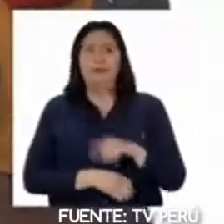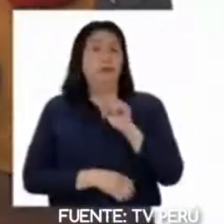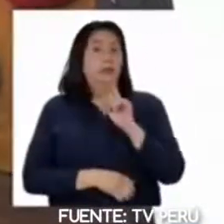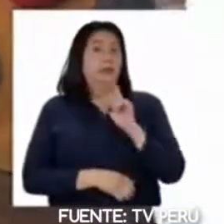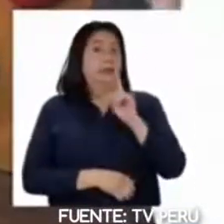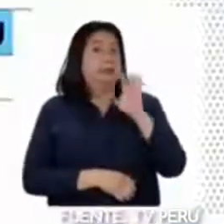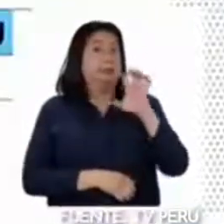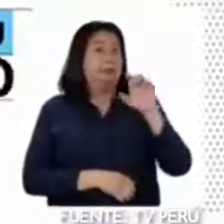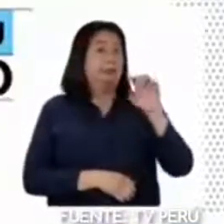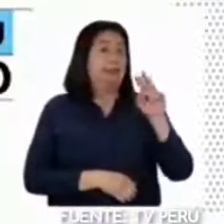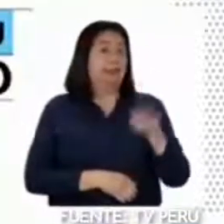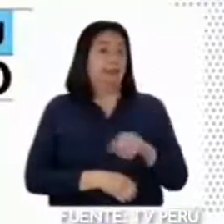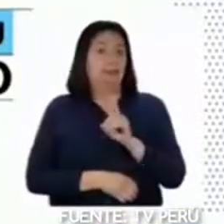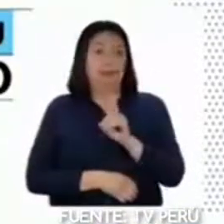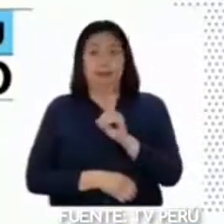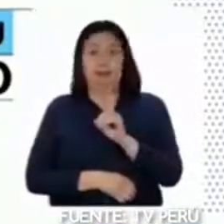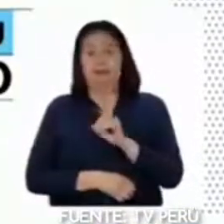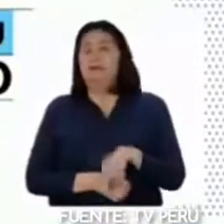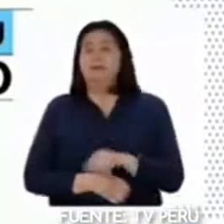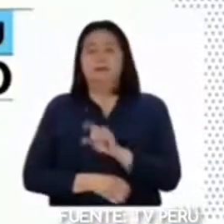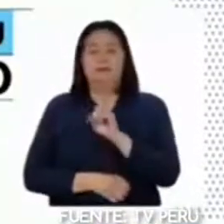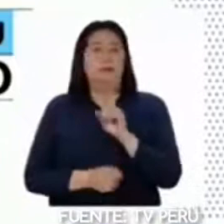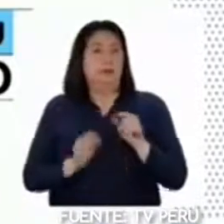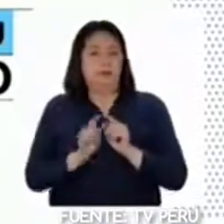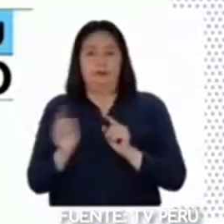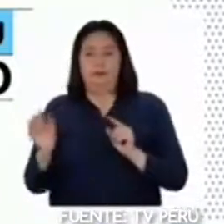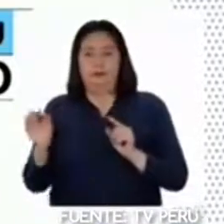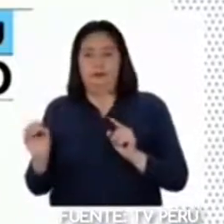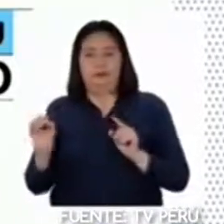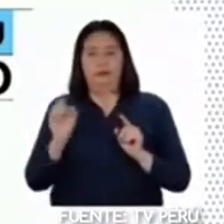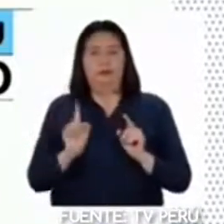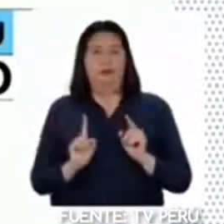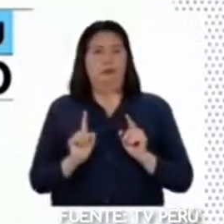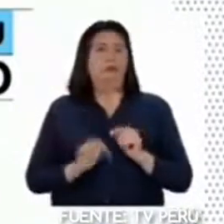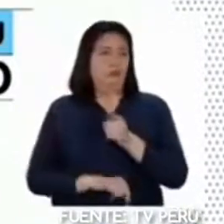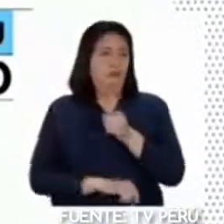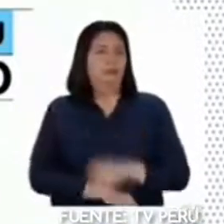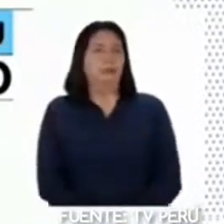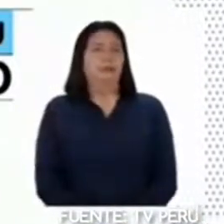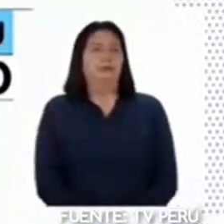una decena. Y se representaría así.